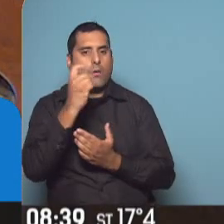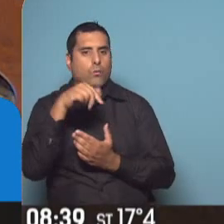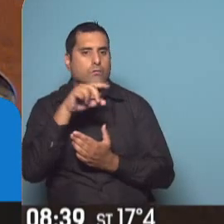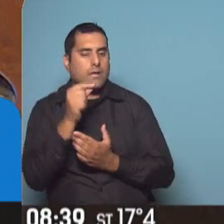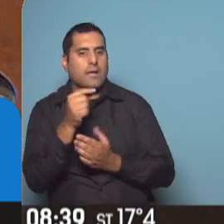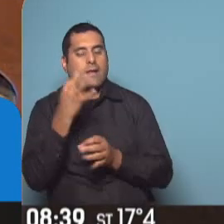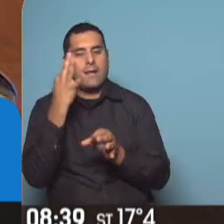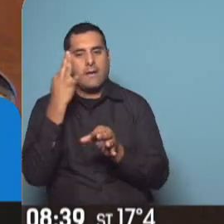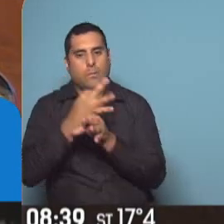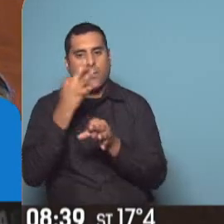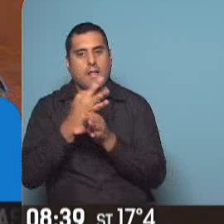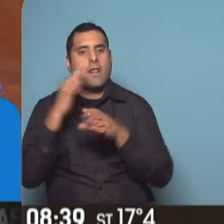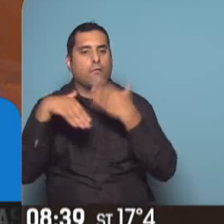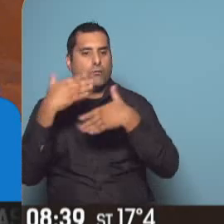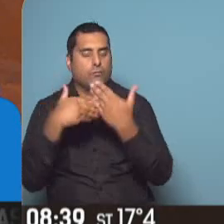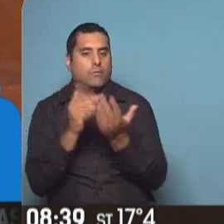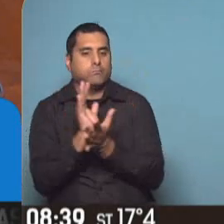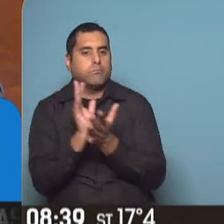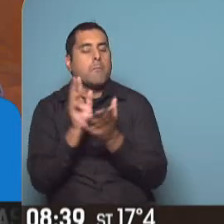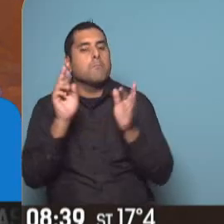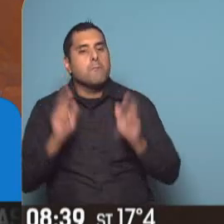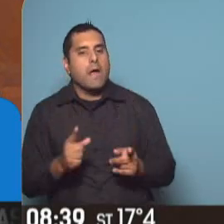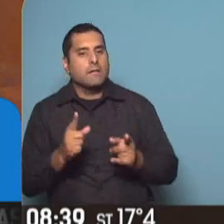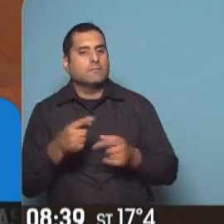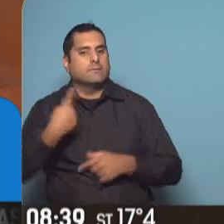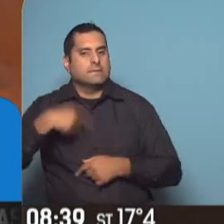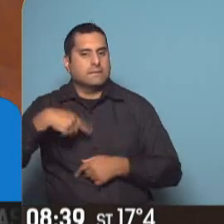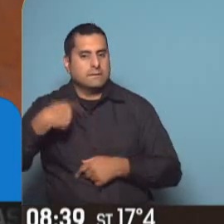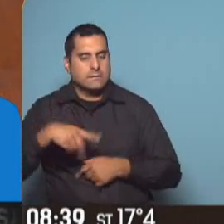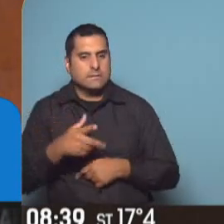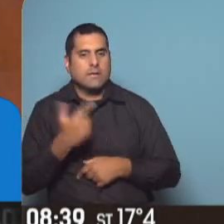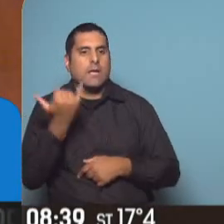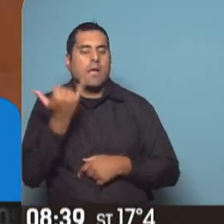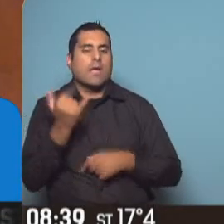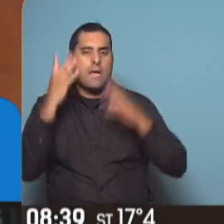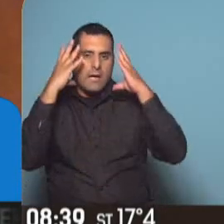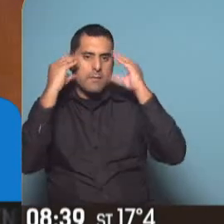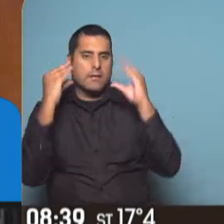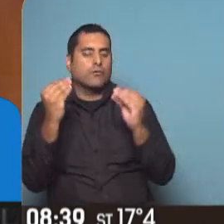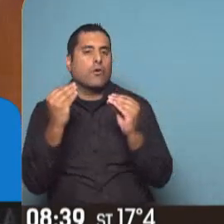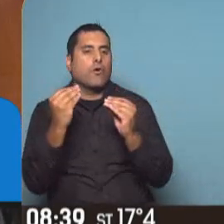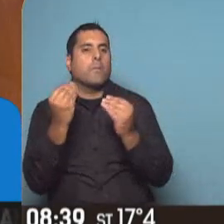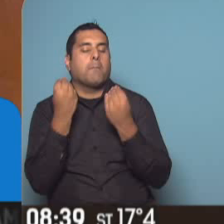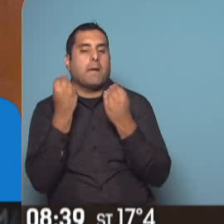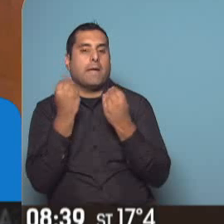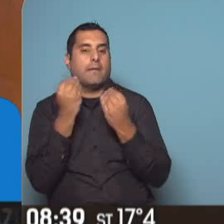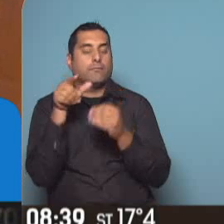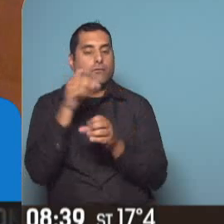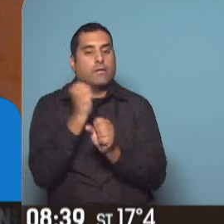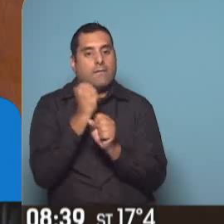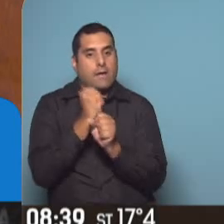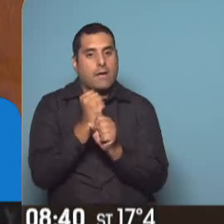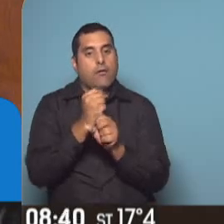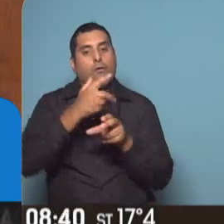futuro la escuela del futuro genera todo lo que es capacitación para el empleado y alta tecnología